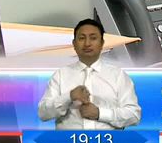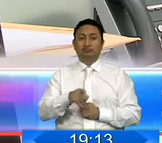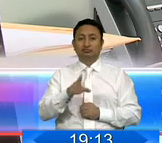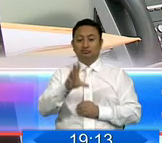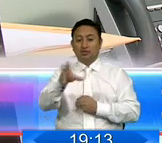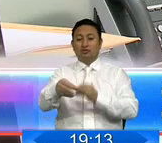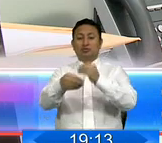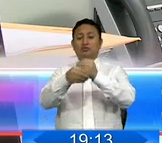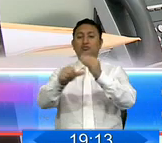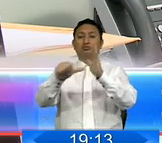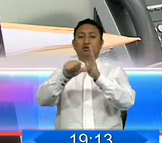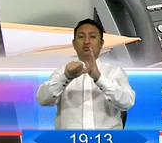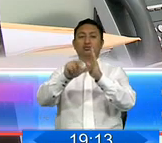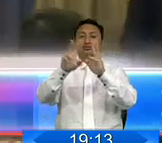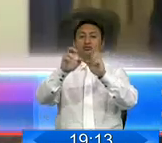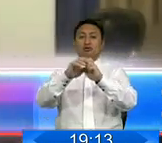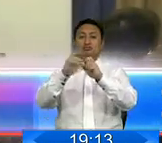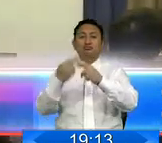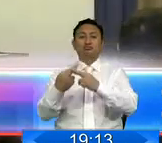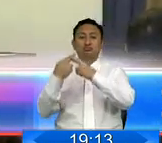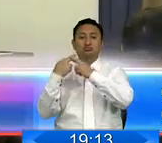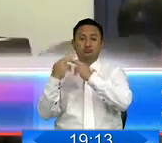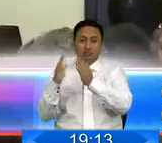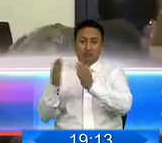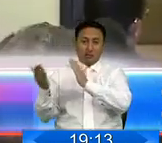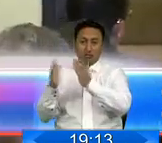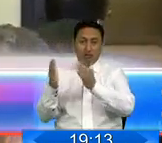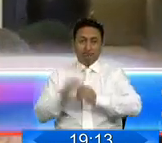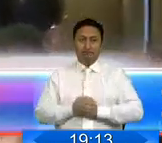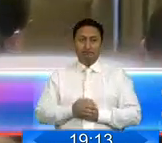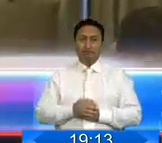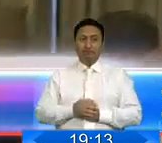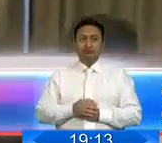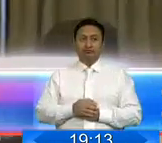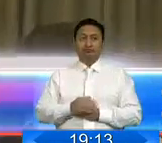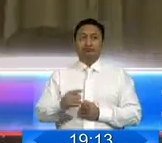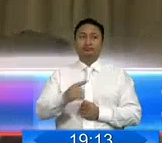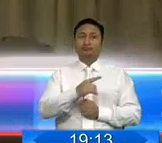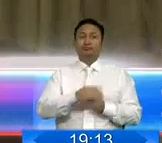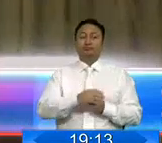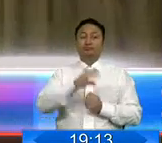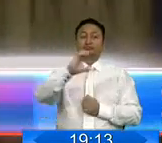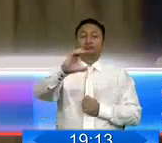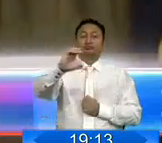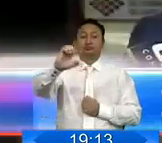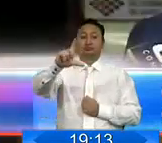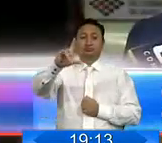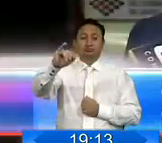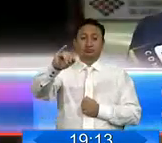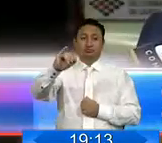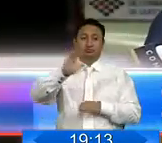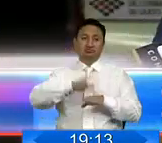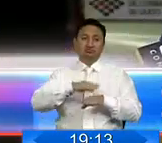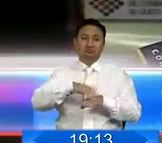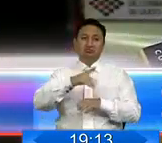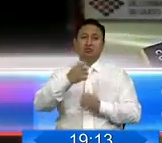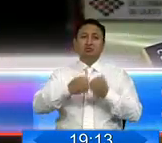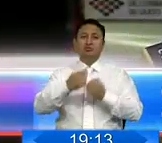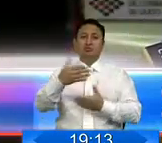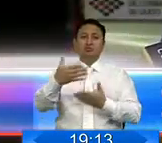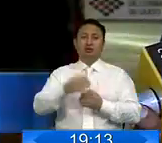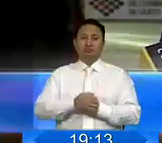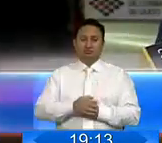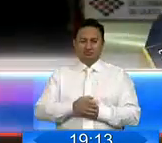artículo relacionado con los encargos. El contralor Celi cree que todo responde a intereses políticos. Creo que eso es lo que